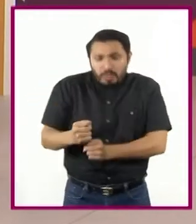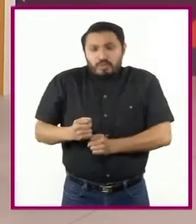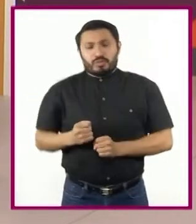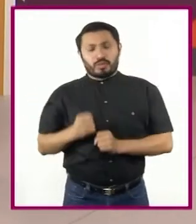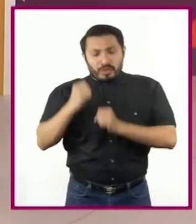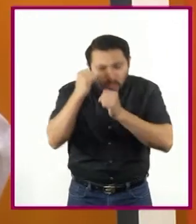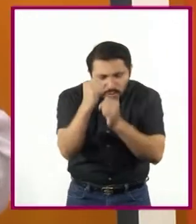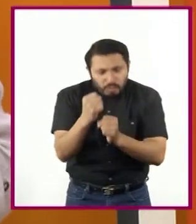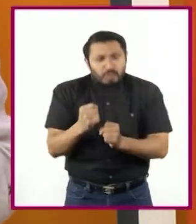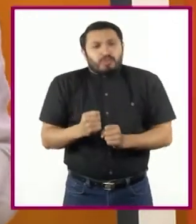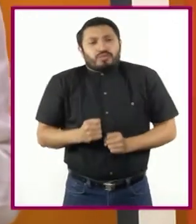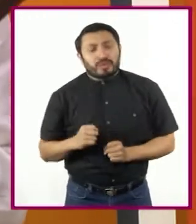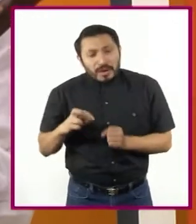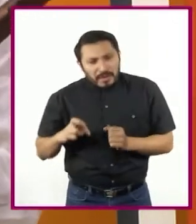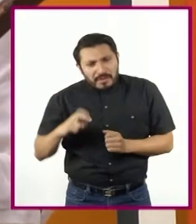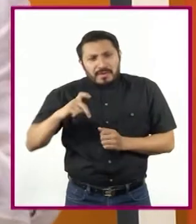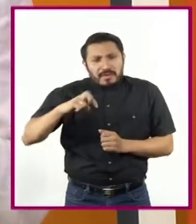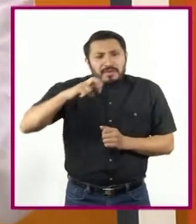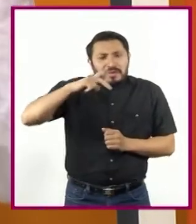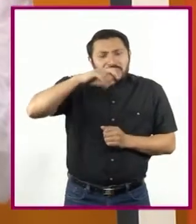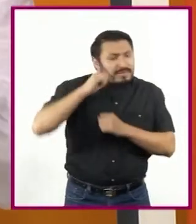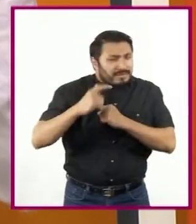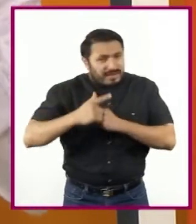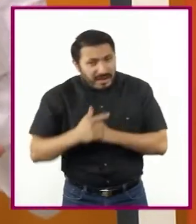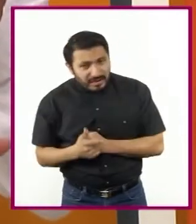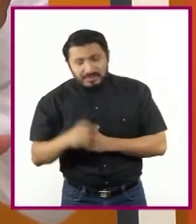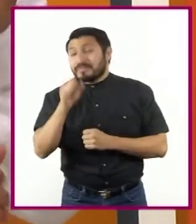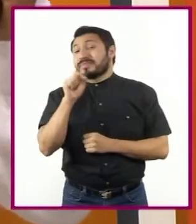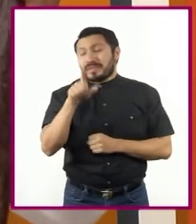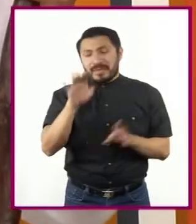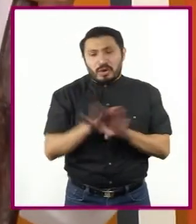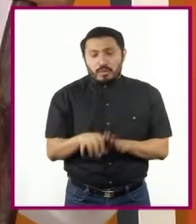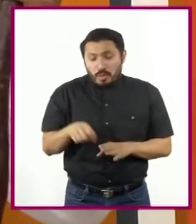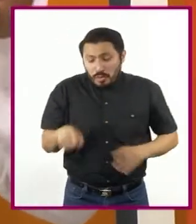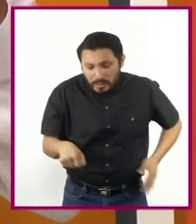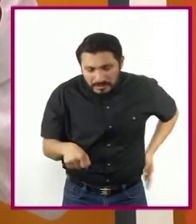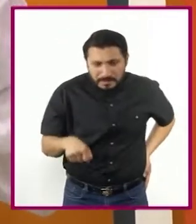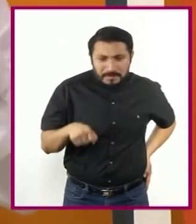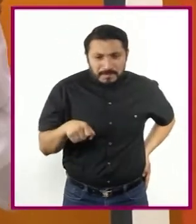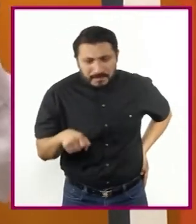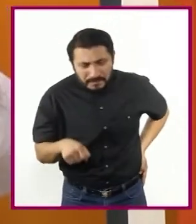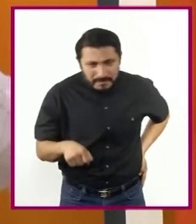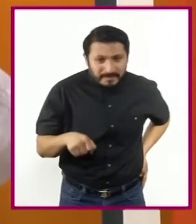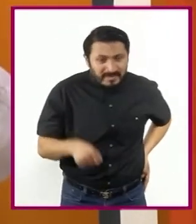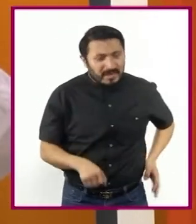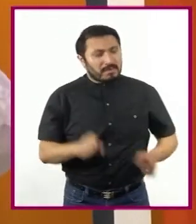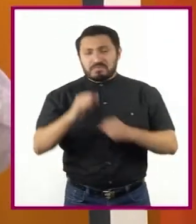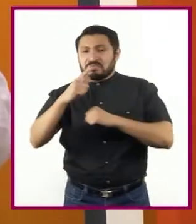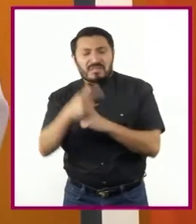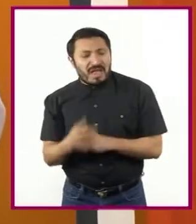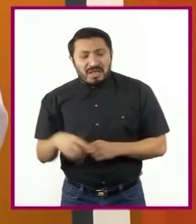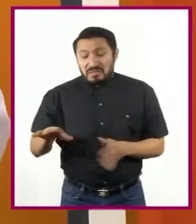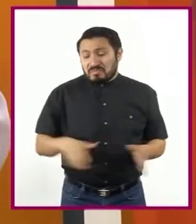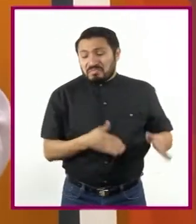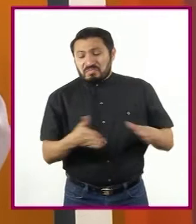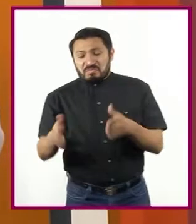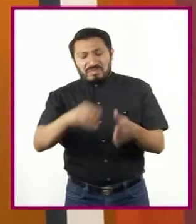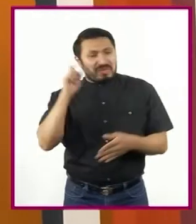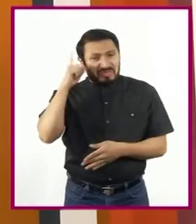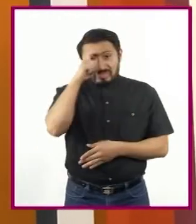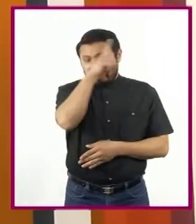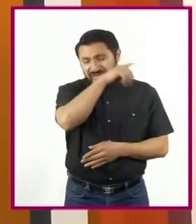alguna superficie. Incluso como apoyo al andar en caminos sinuosos o de difícil acceso durante